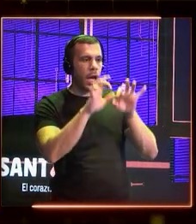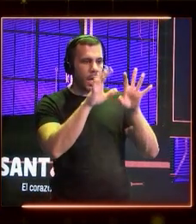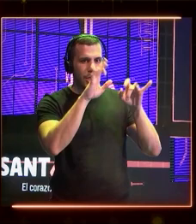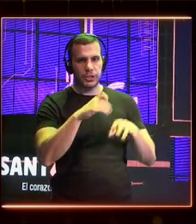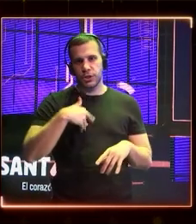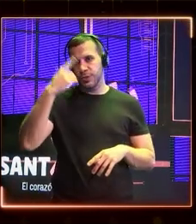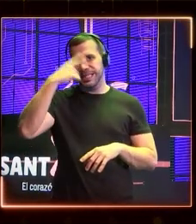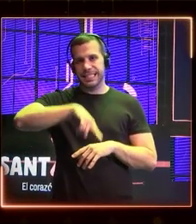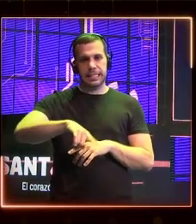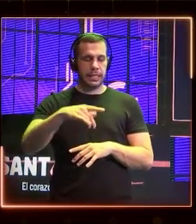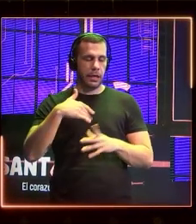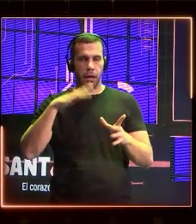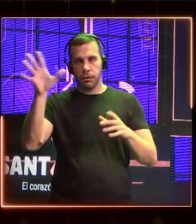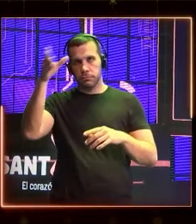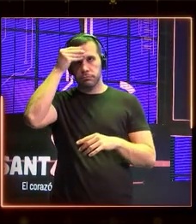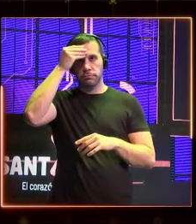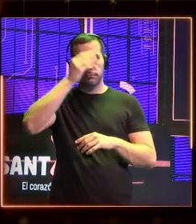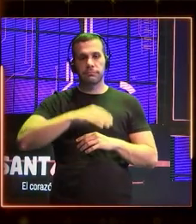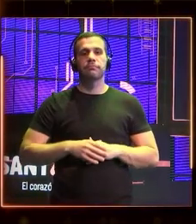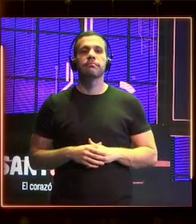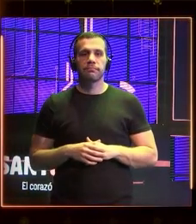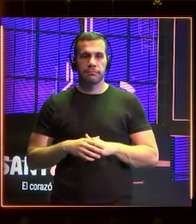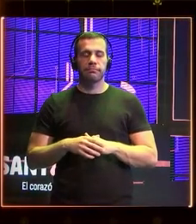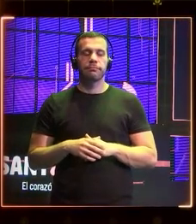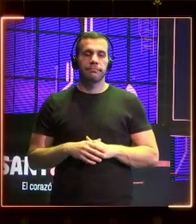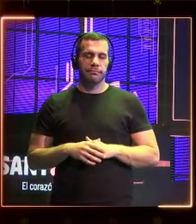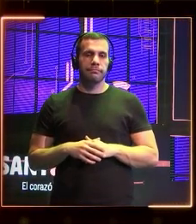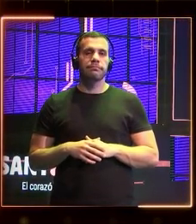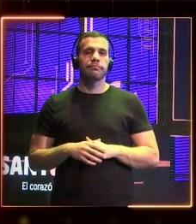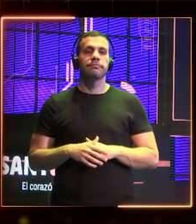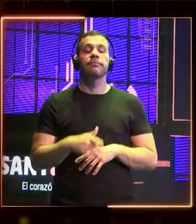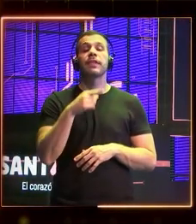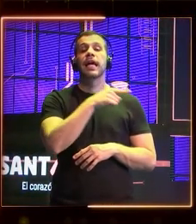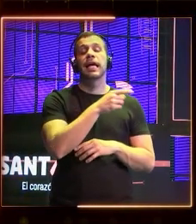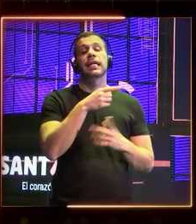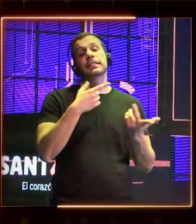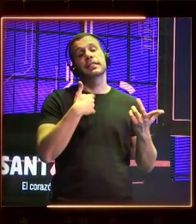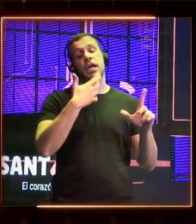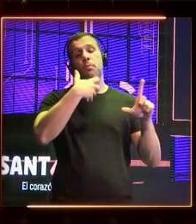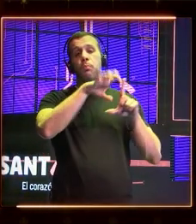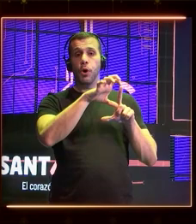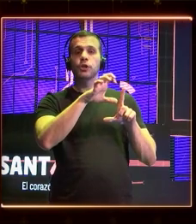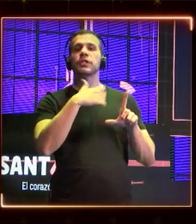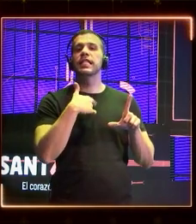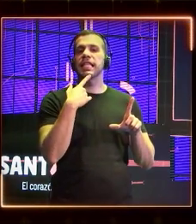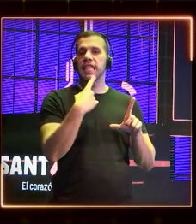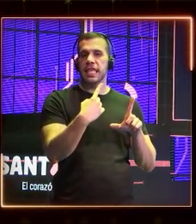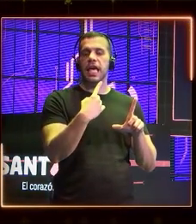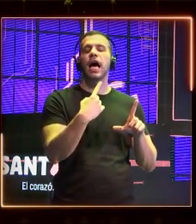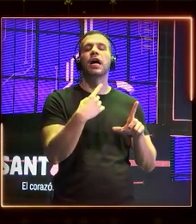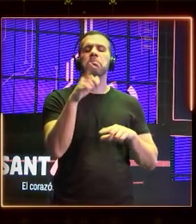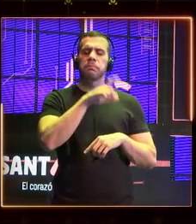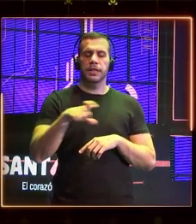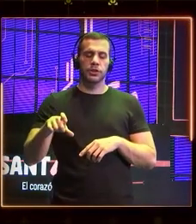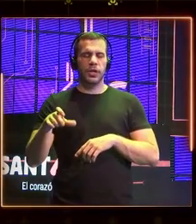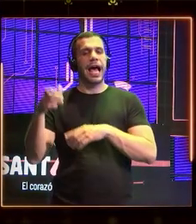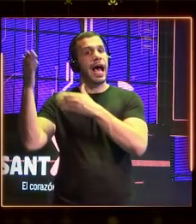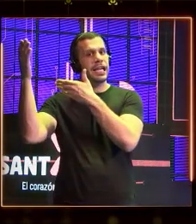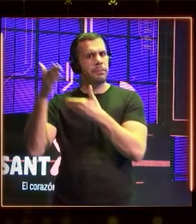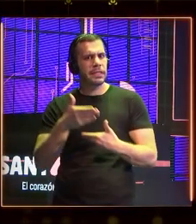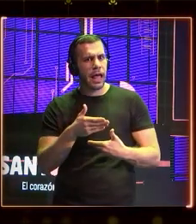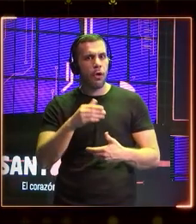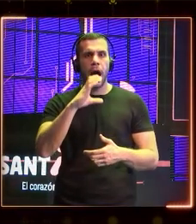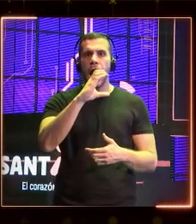de memoria eh además es un ya en este en este post lo que decía era Oye hay gente a la que han invitado a